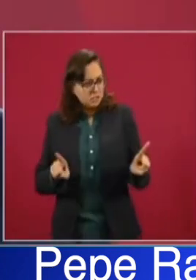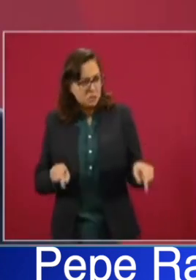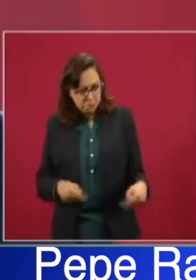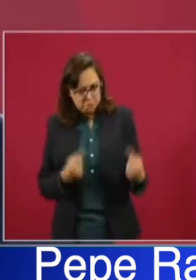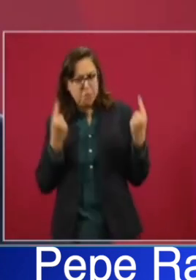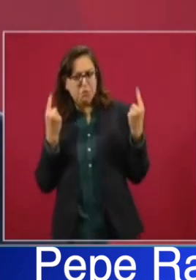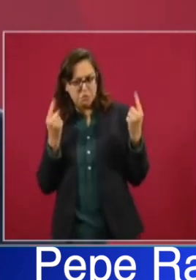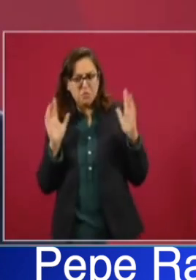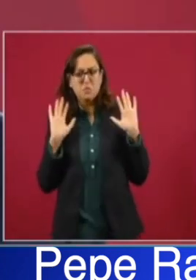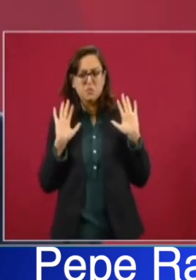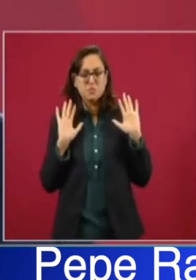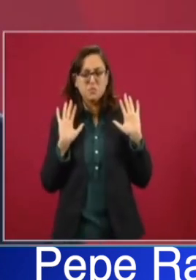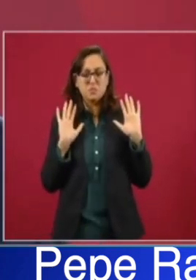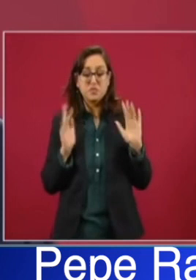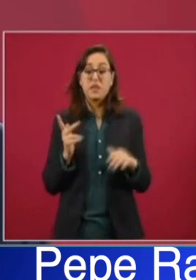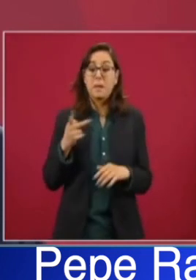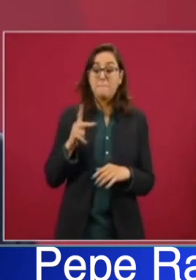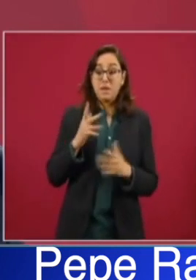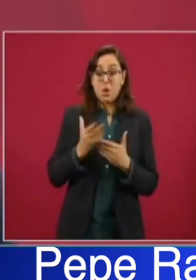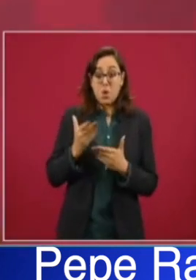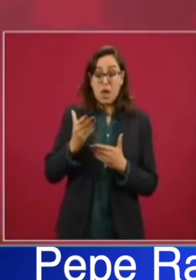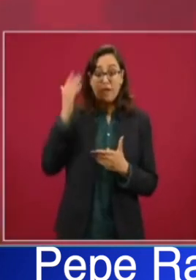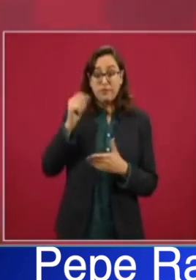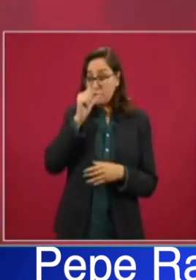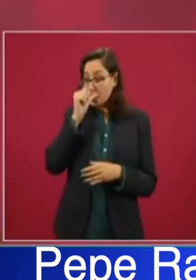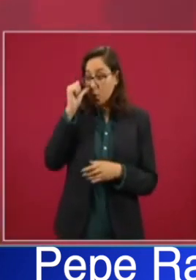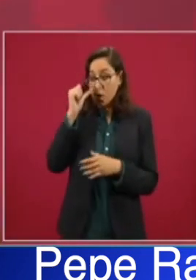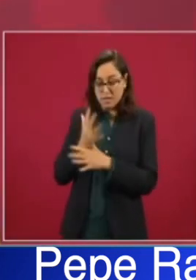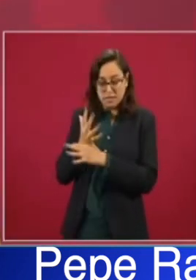pero pues, como decía Juárez, somos mexicanos.